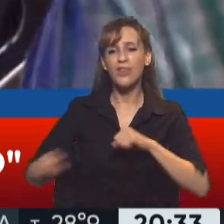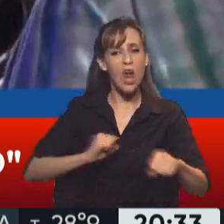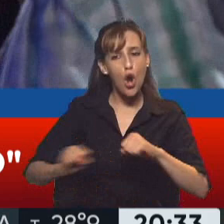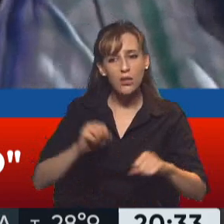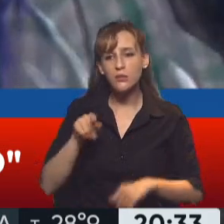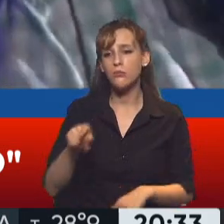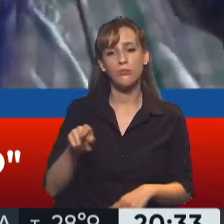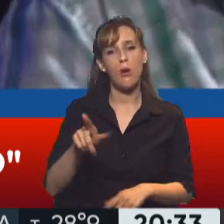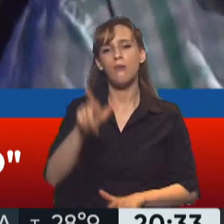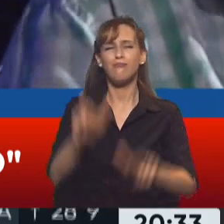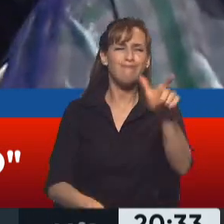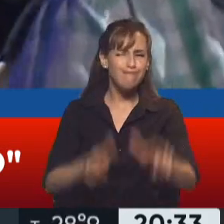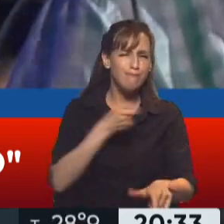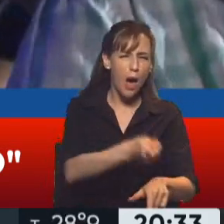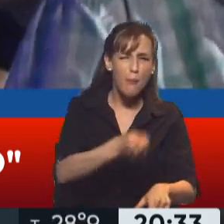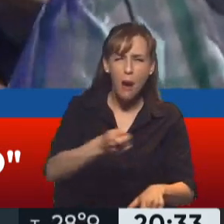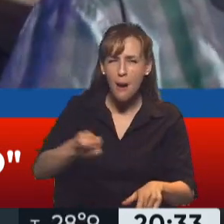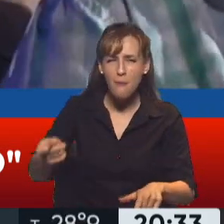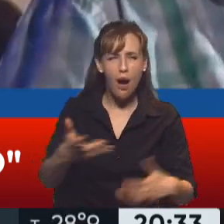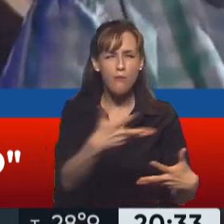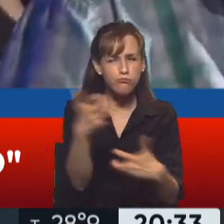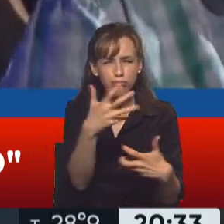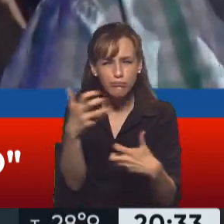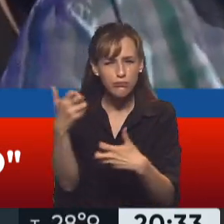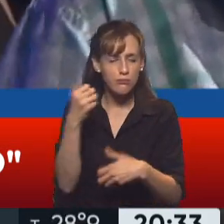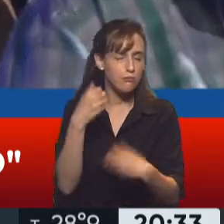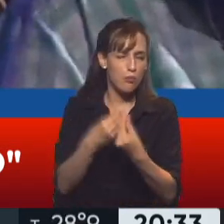vida de miles y miles de argentinos y